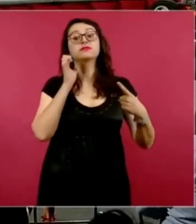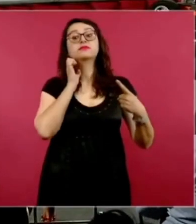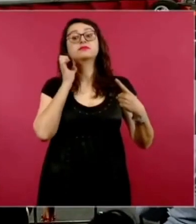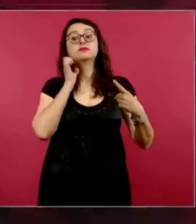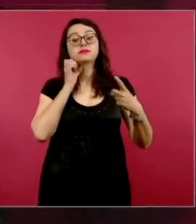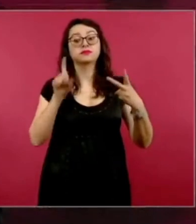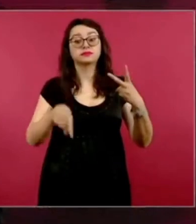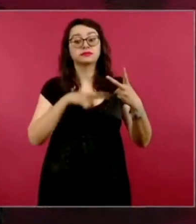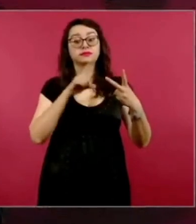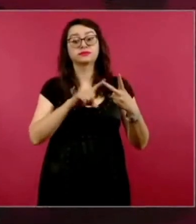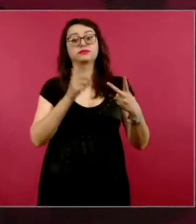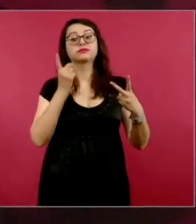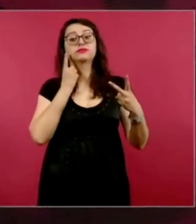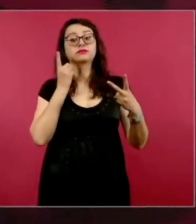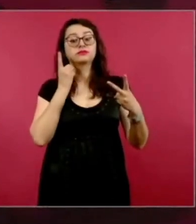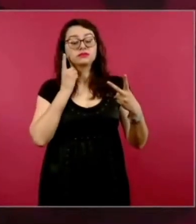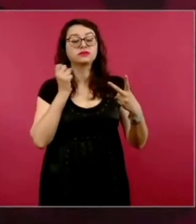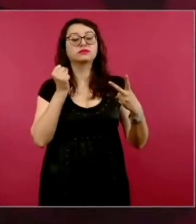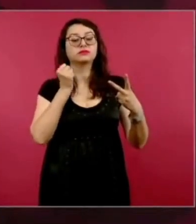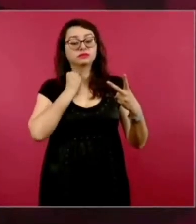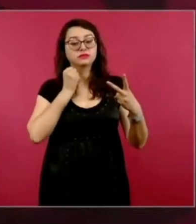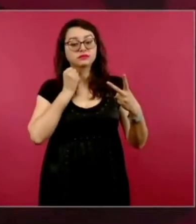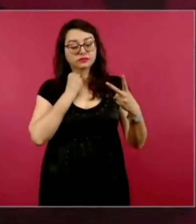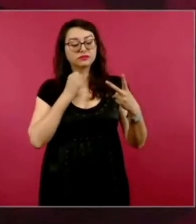Y donde hay más